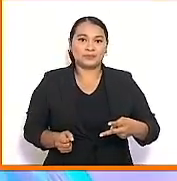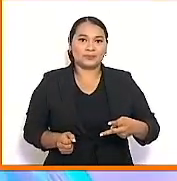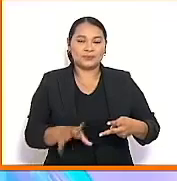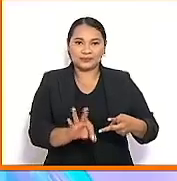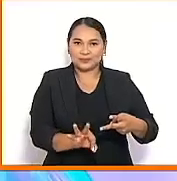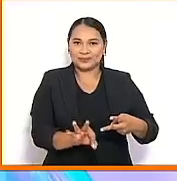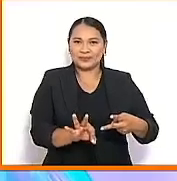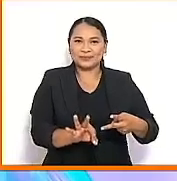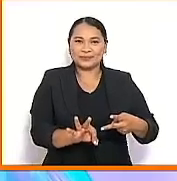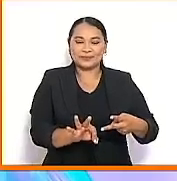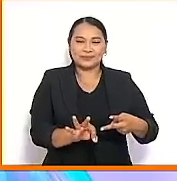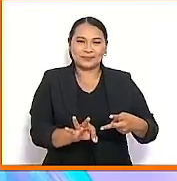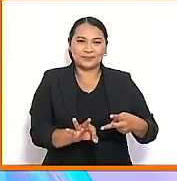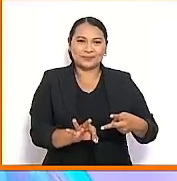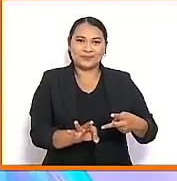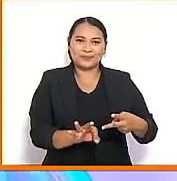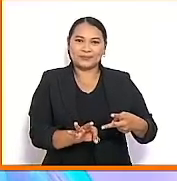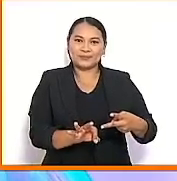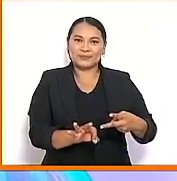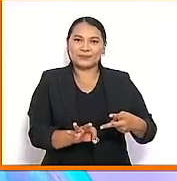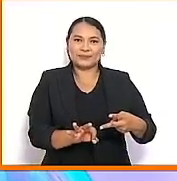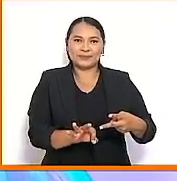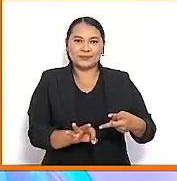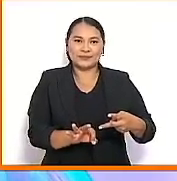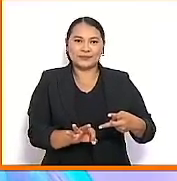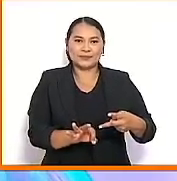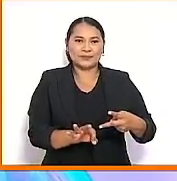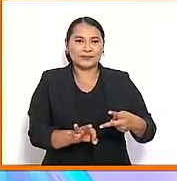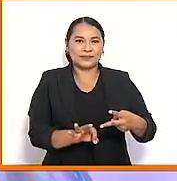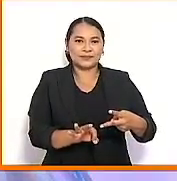el 9. Segundo dígito.